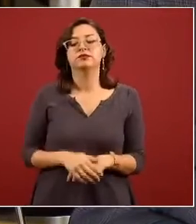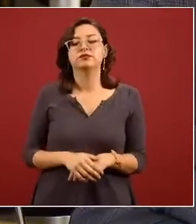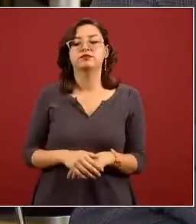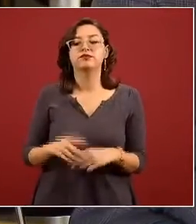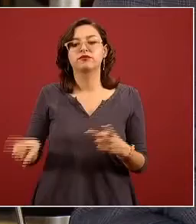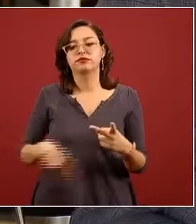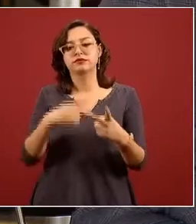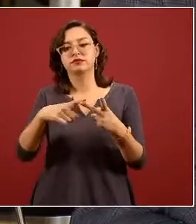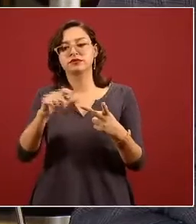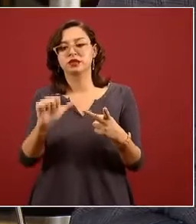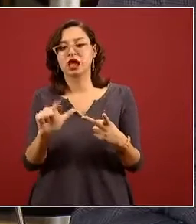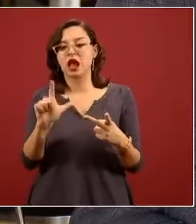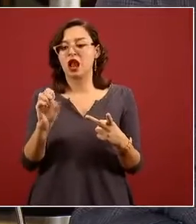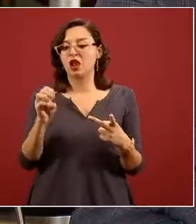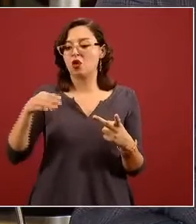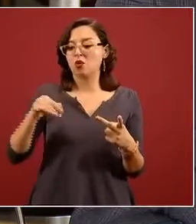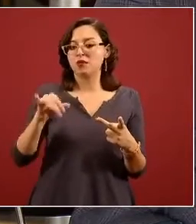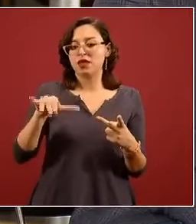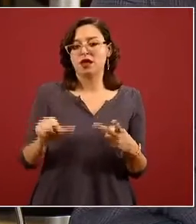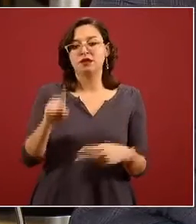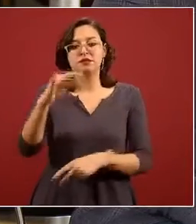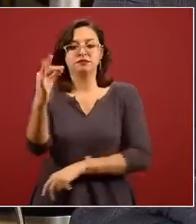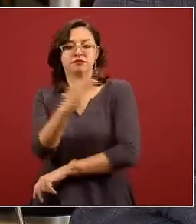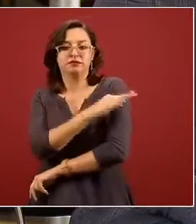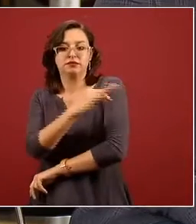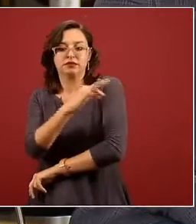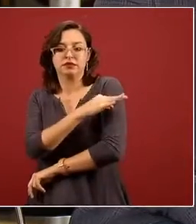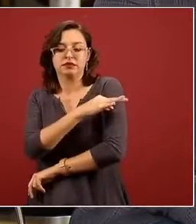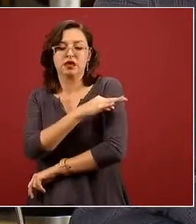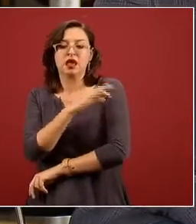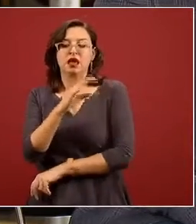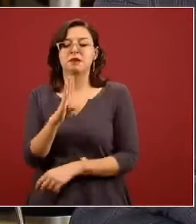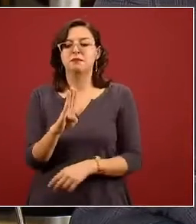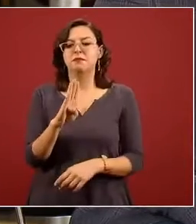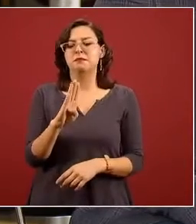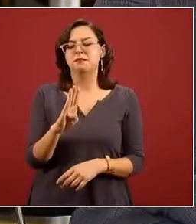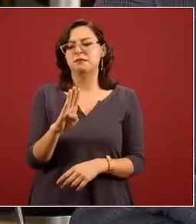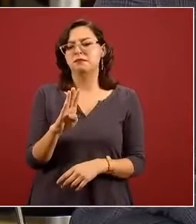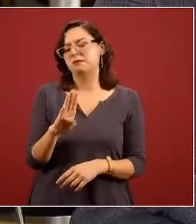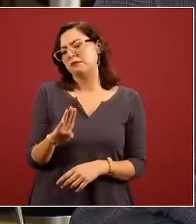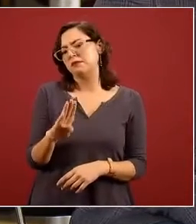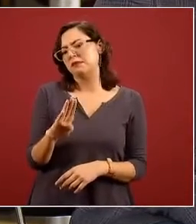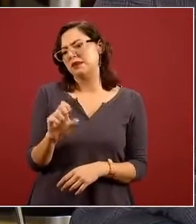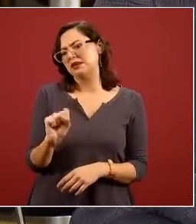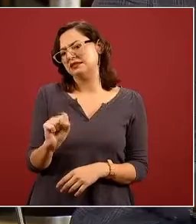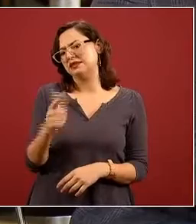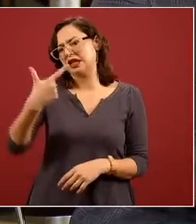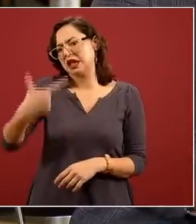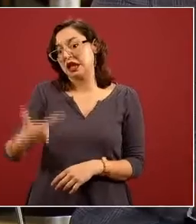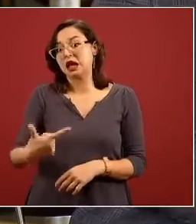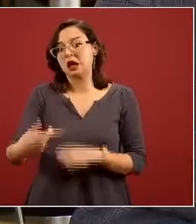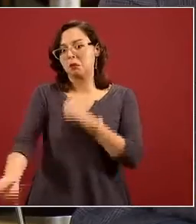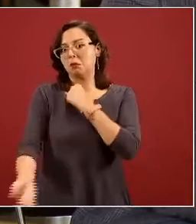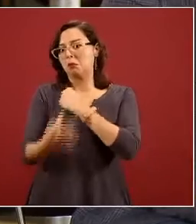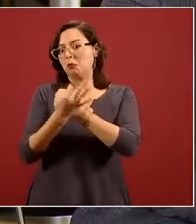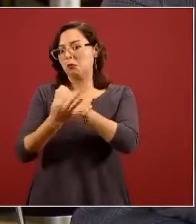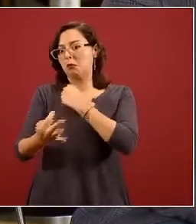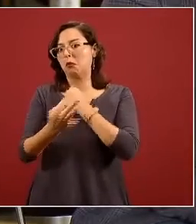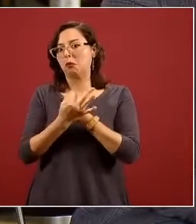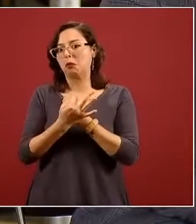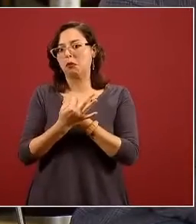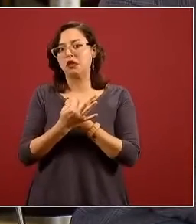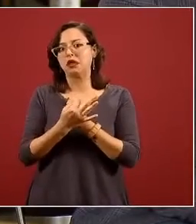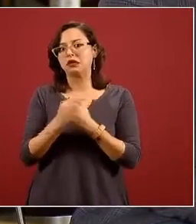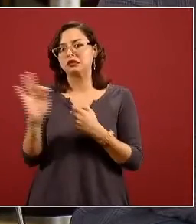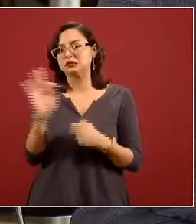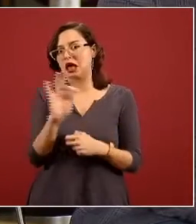que la vacuna BCG contribuye a la inmunidad. ¿Podría darnos su opinión al respecto y qué otros factores podrían